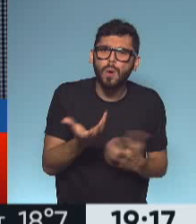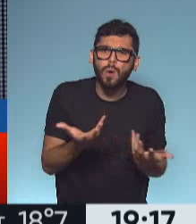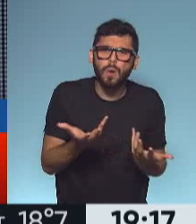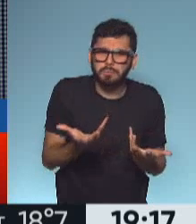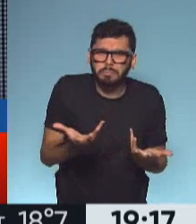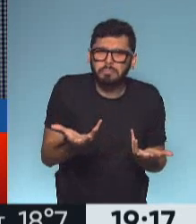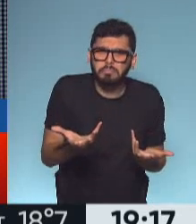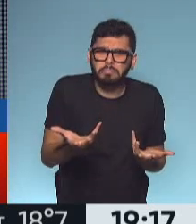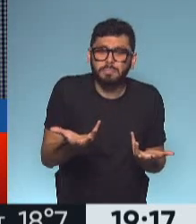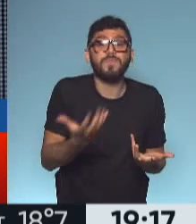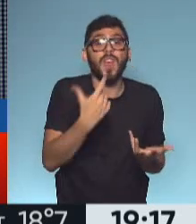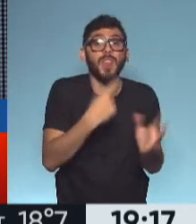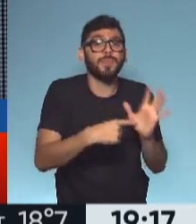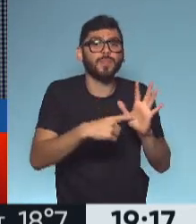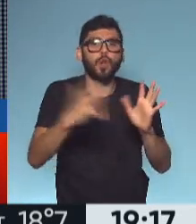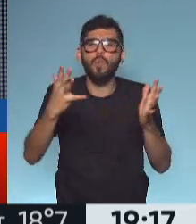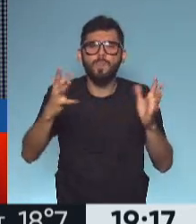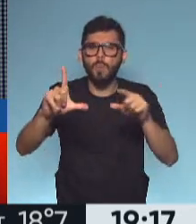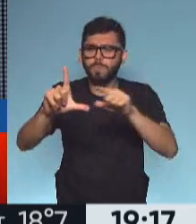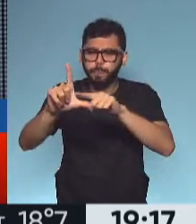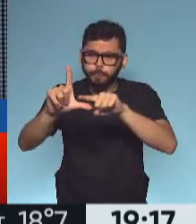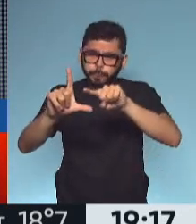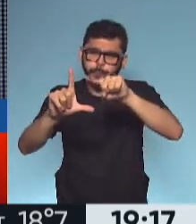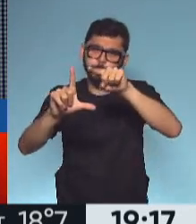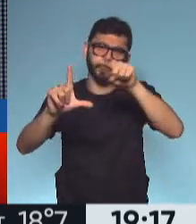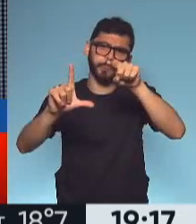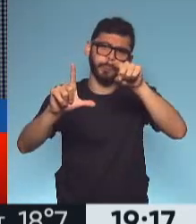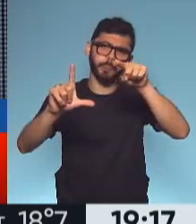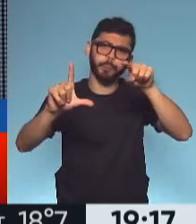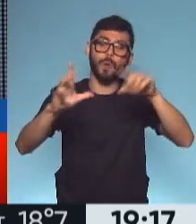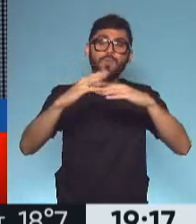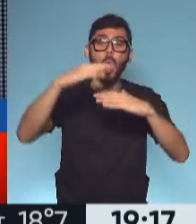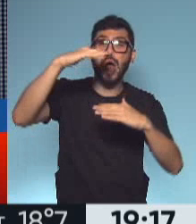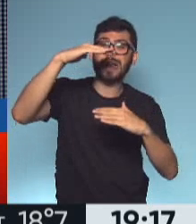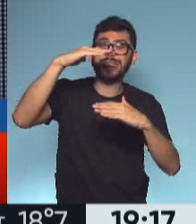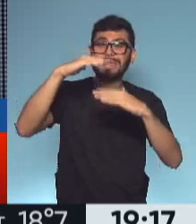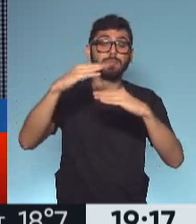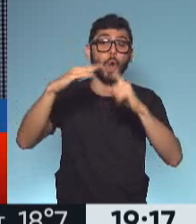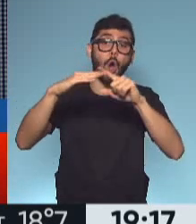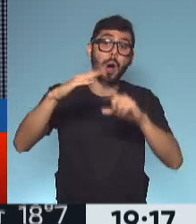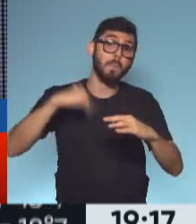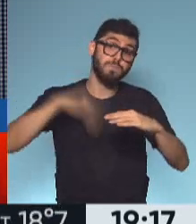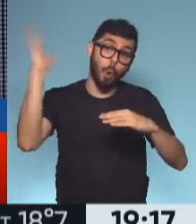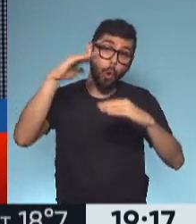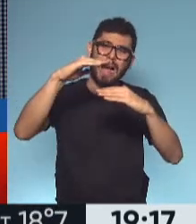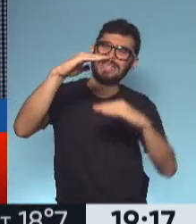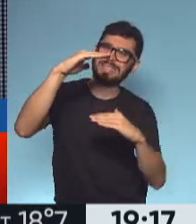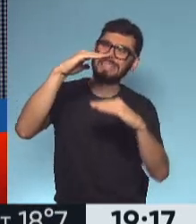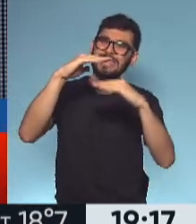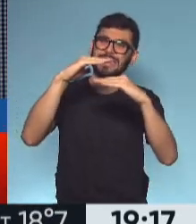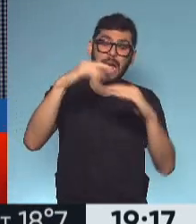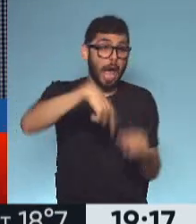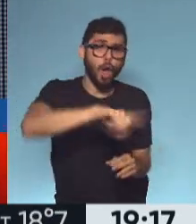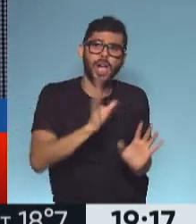idea de ellos es que en algún momento la curva se estabilice lo más cerca posible de la línea de colapso, siempre teniendo en cuenta que lo saben, que